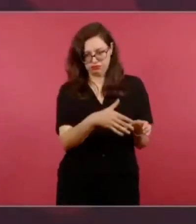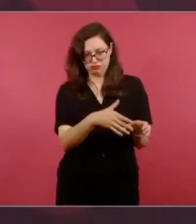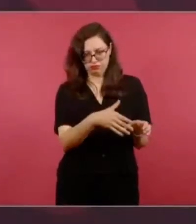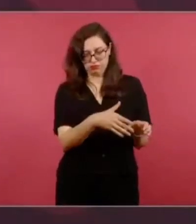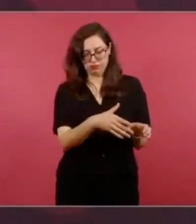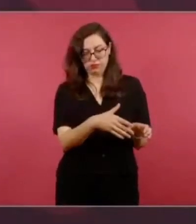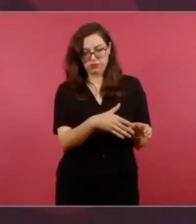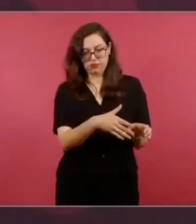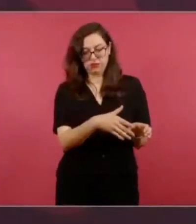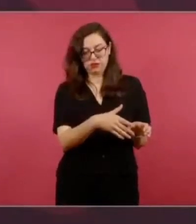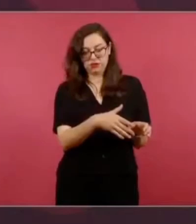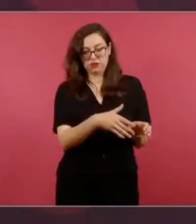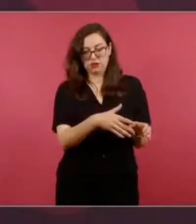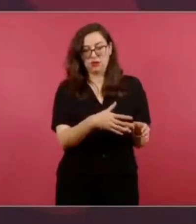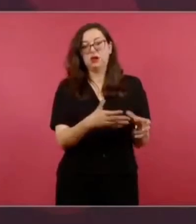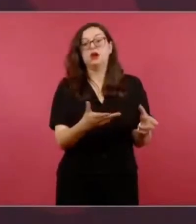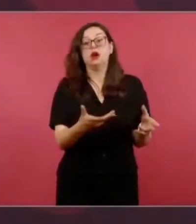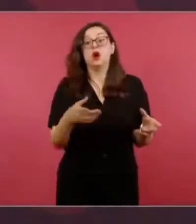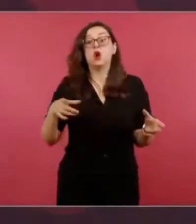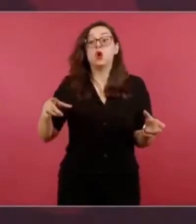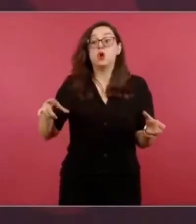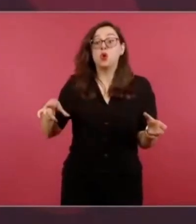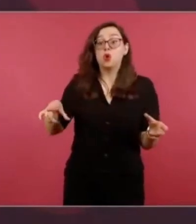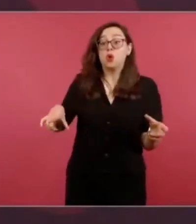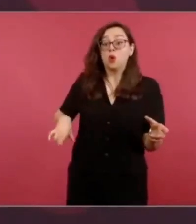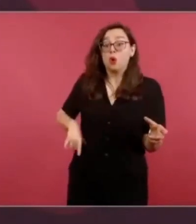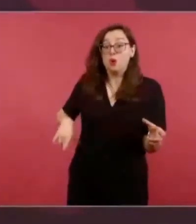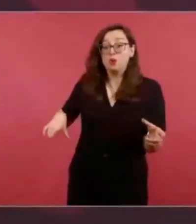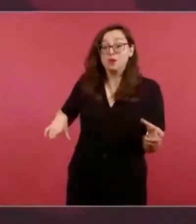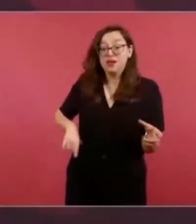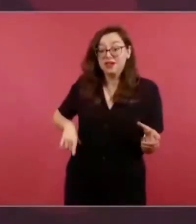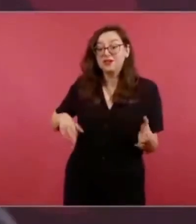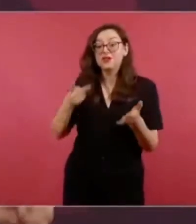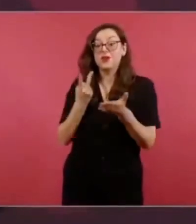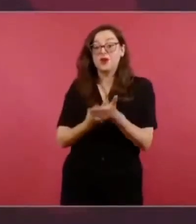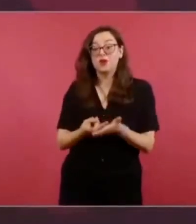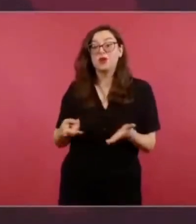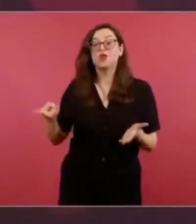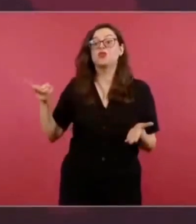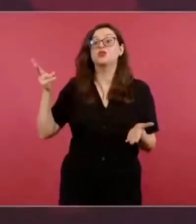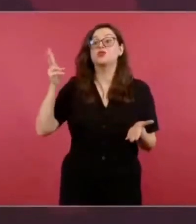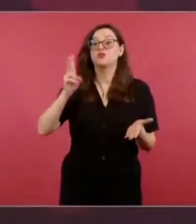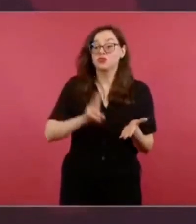Y el gobierno, con el presupuesto, dinero del pueblo,